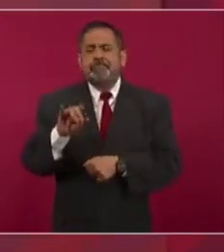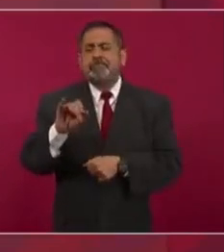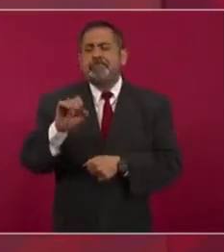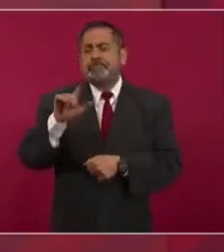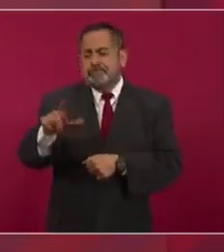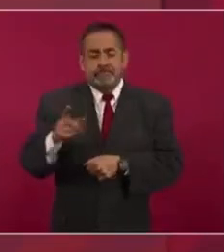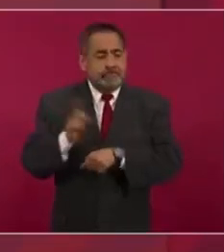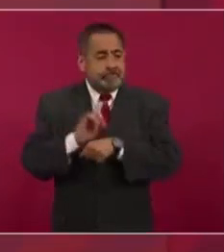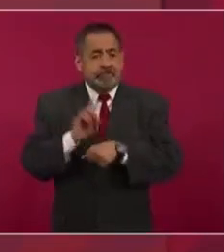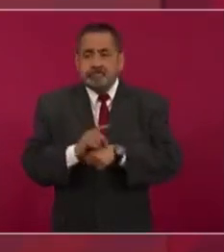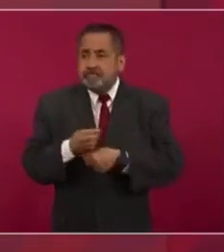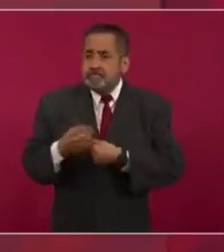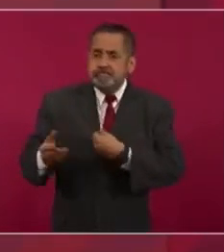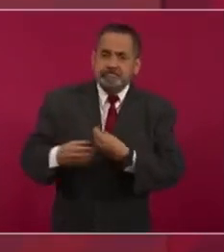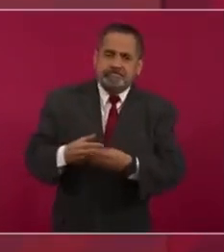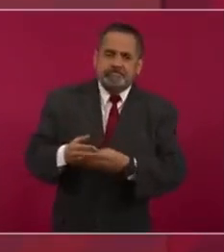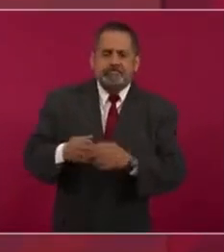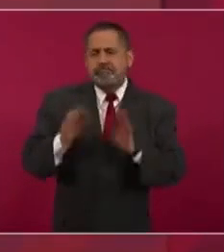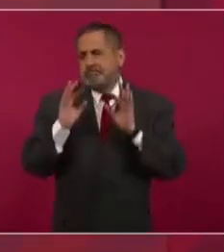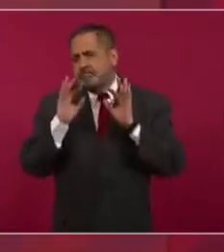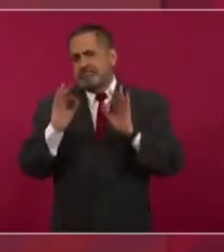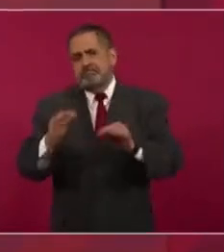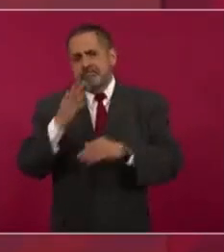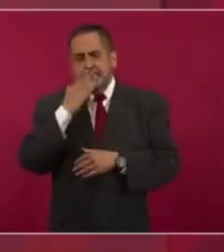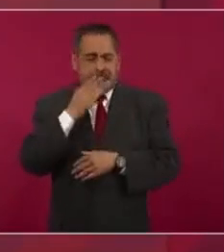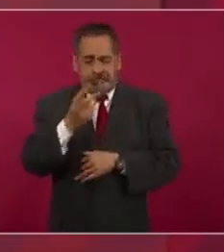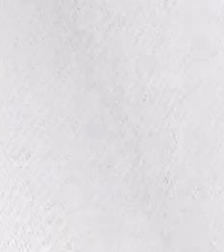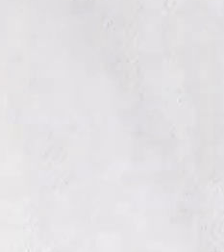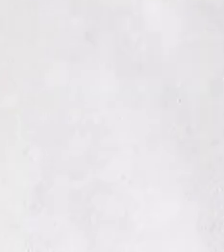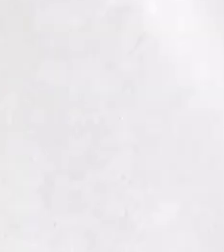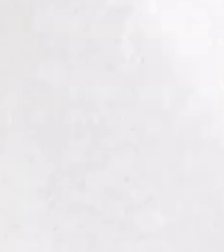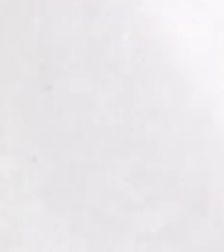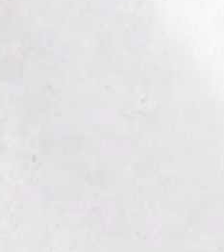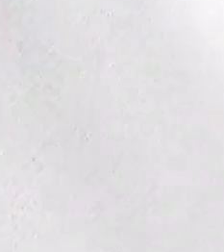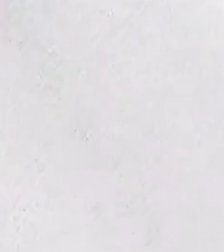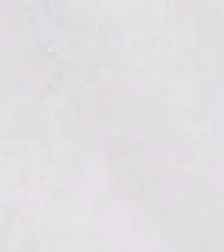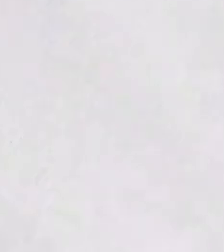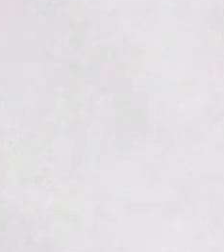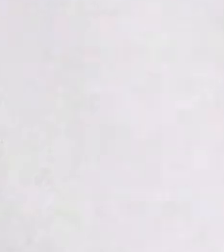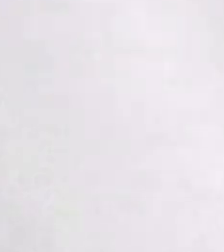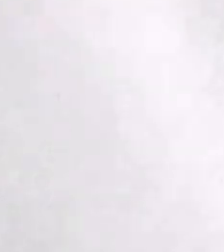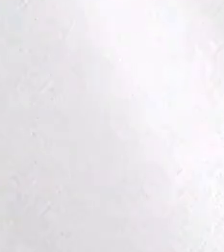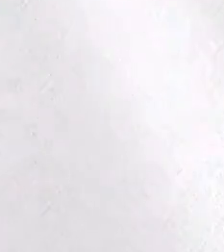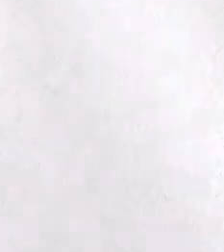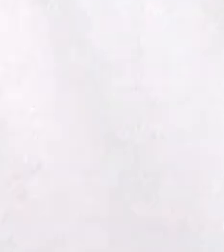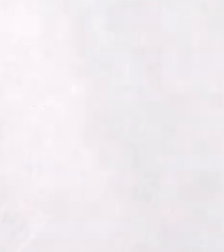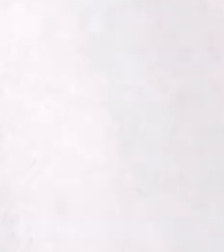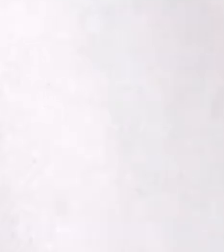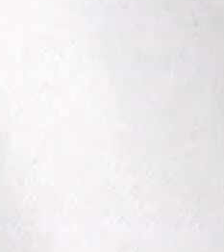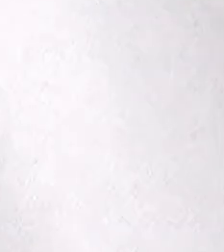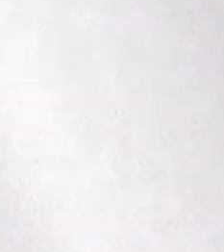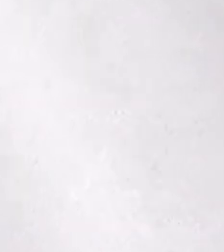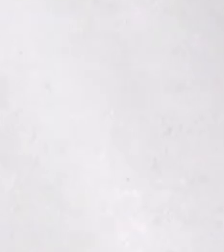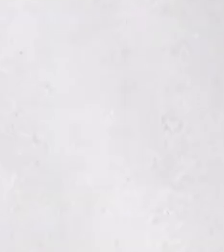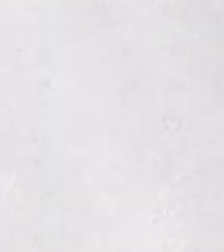gasolina. Entonces ya en eso estamos bien. Secretaría de Energía.